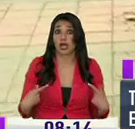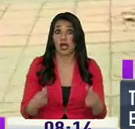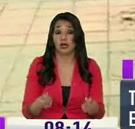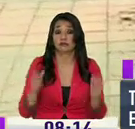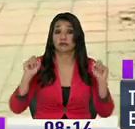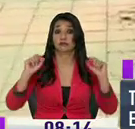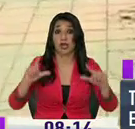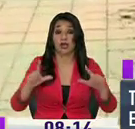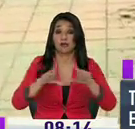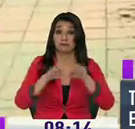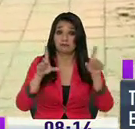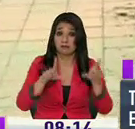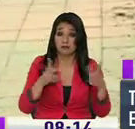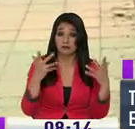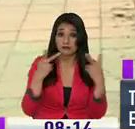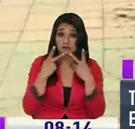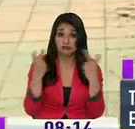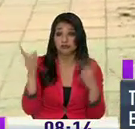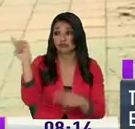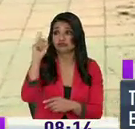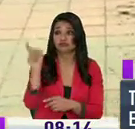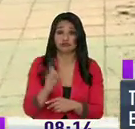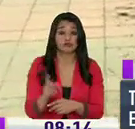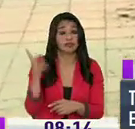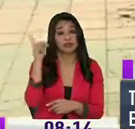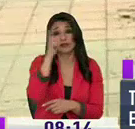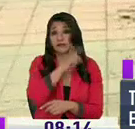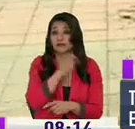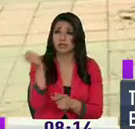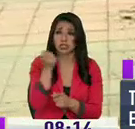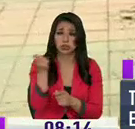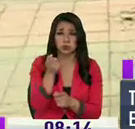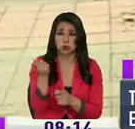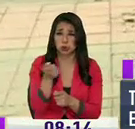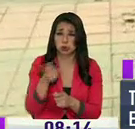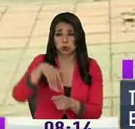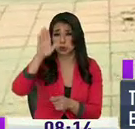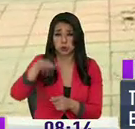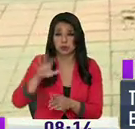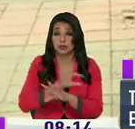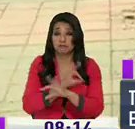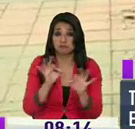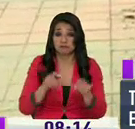empresa y, por supuesto, los grafitis son muy difíciles de sacar y tomen en cuenta estas vías,